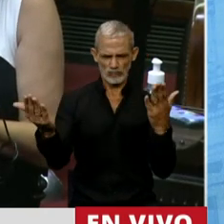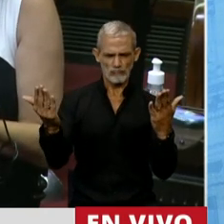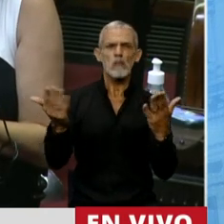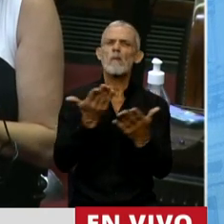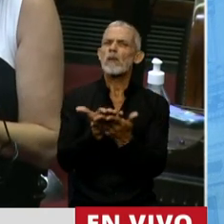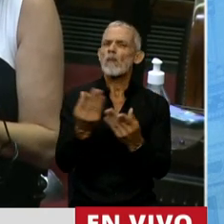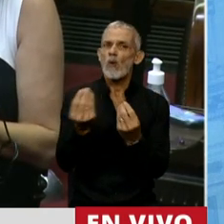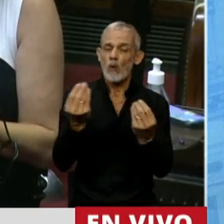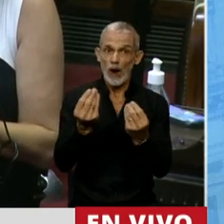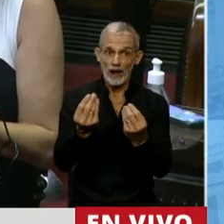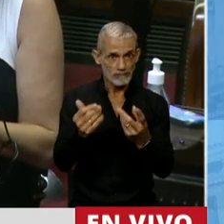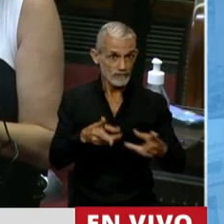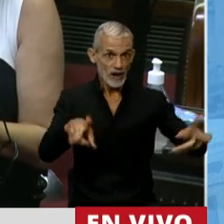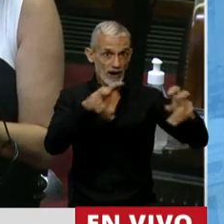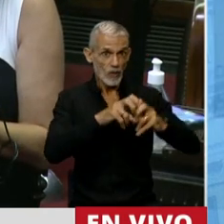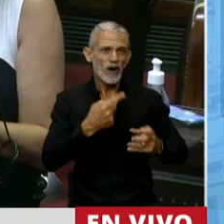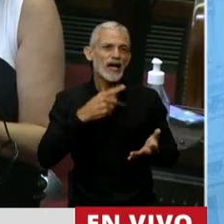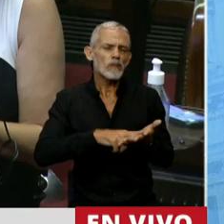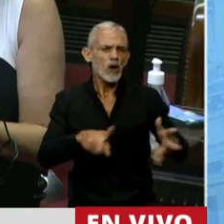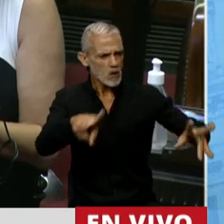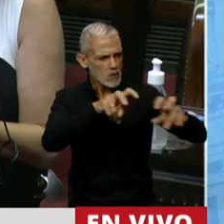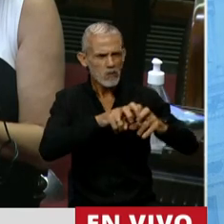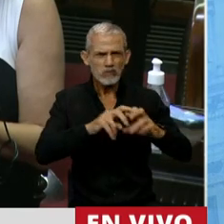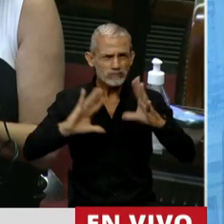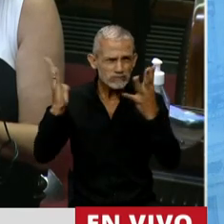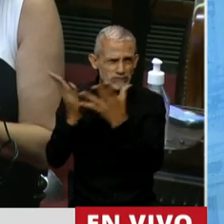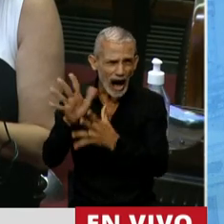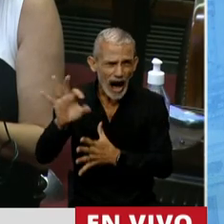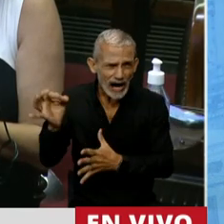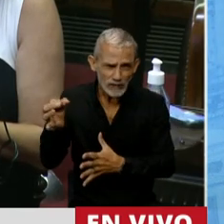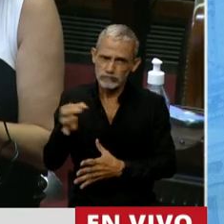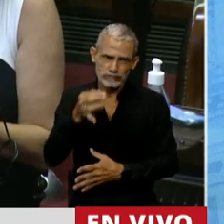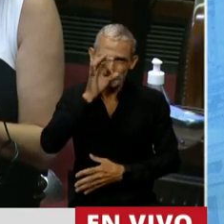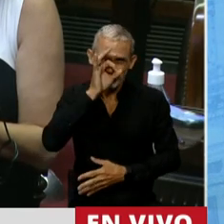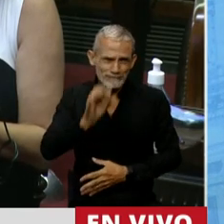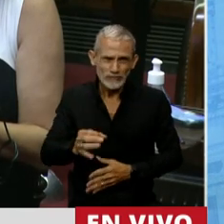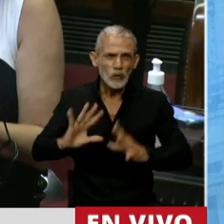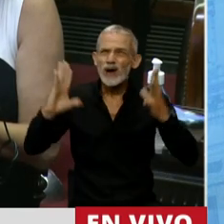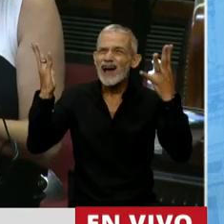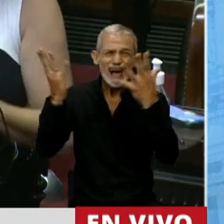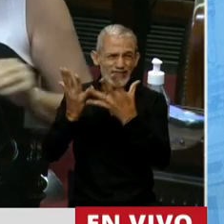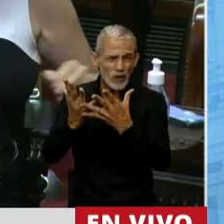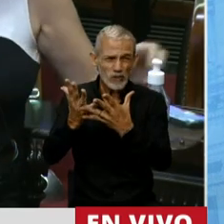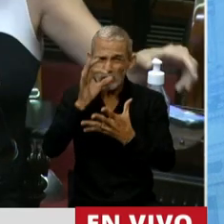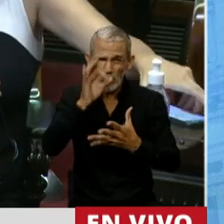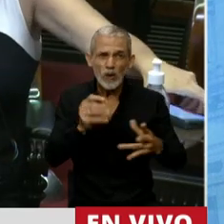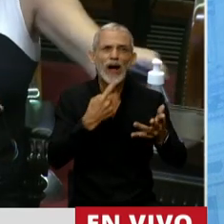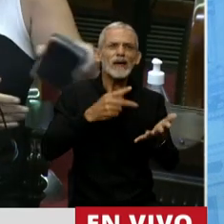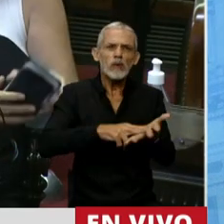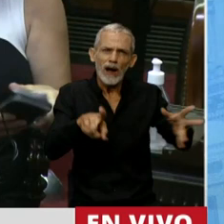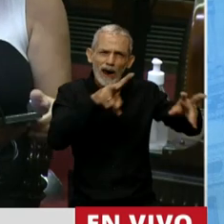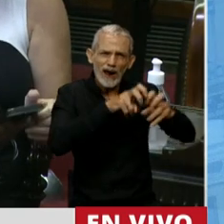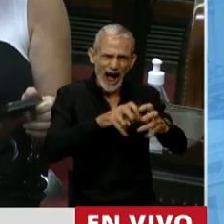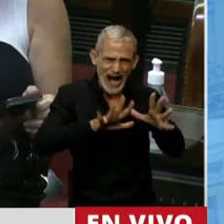Proponen incluir la recaudación que prácticamente en ninguna parte del mundo se utiliza para ajustar los haberes